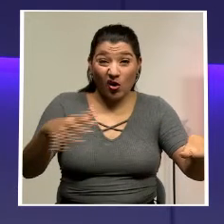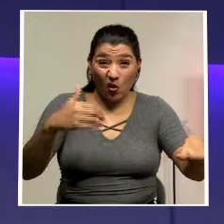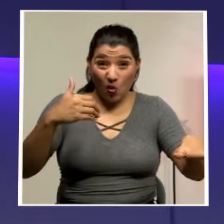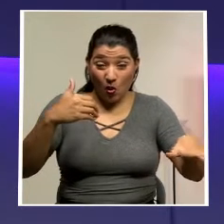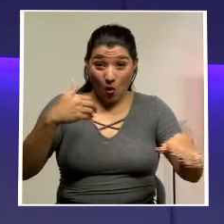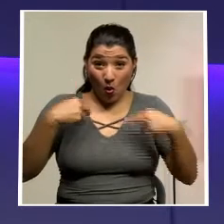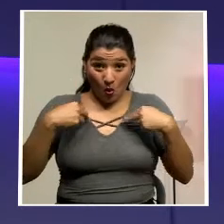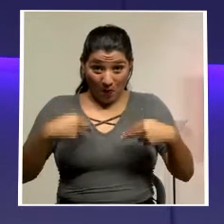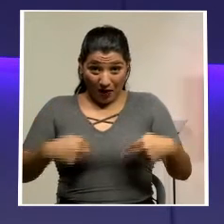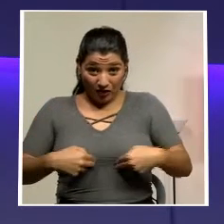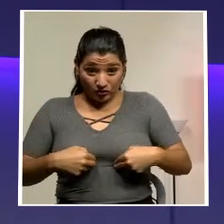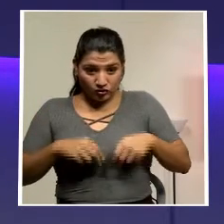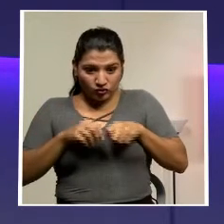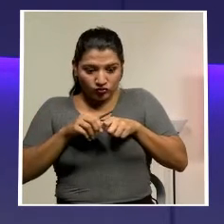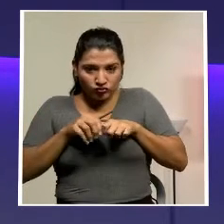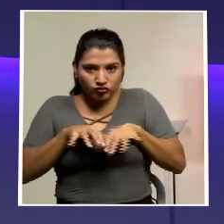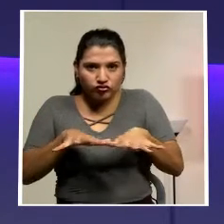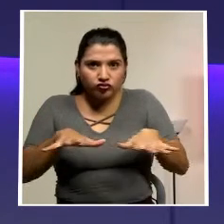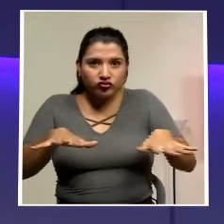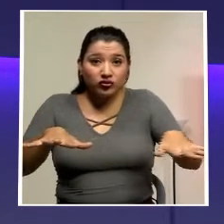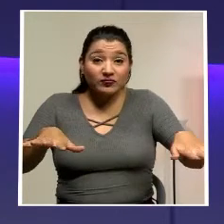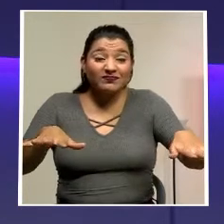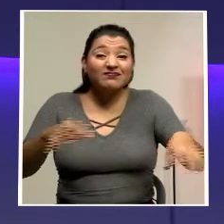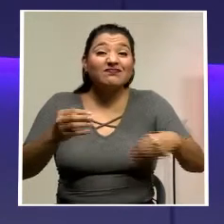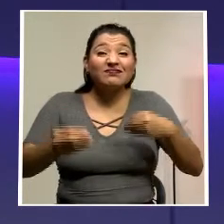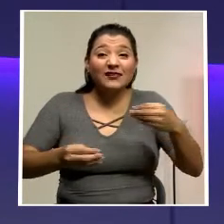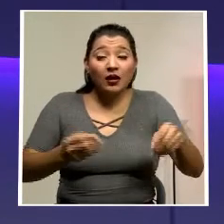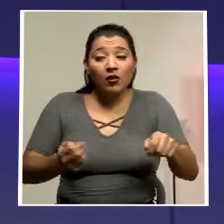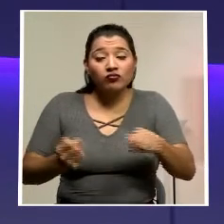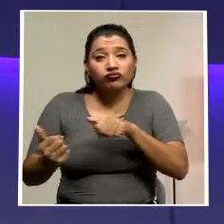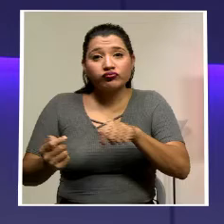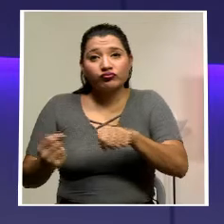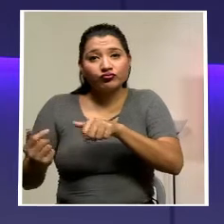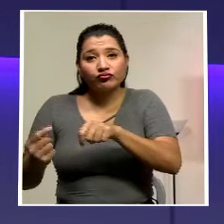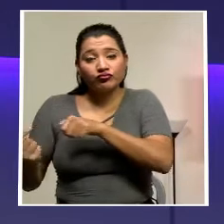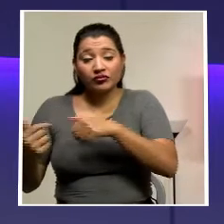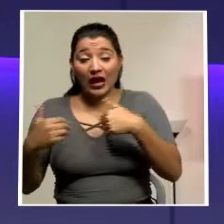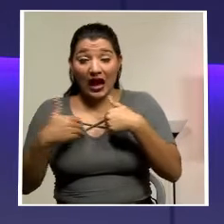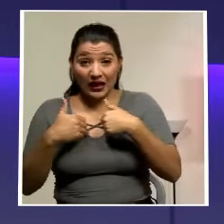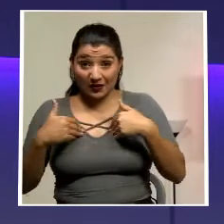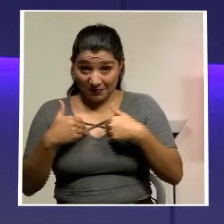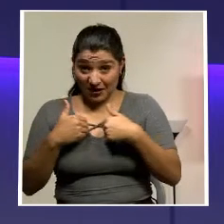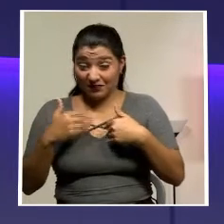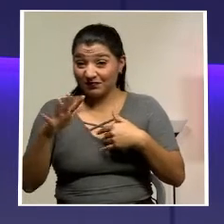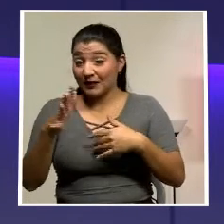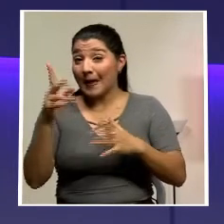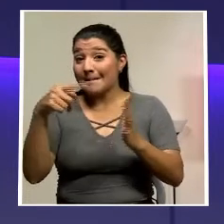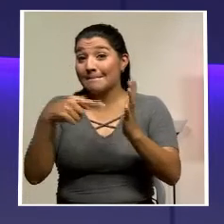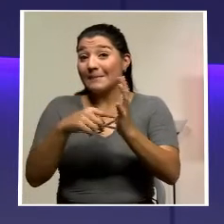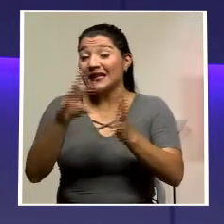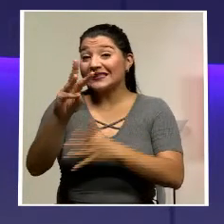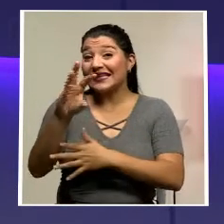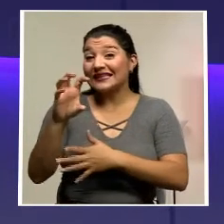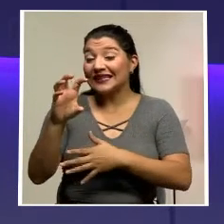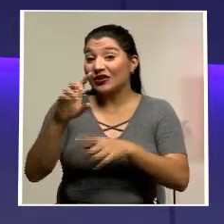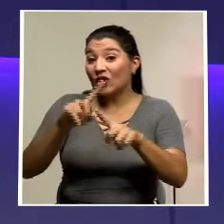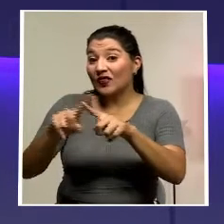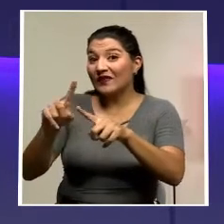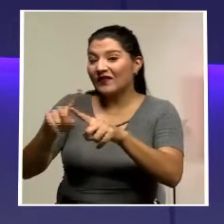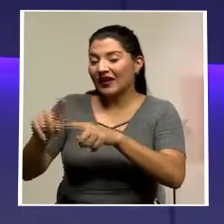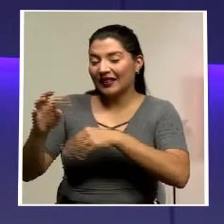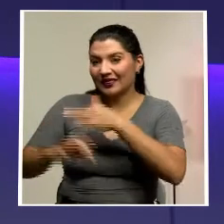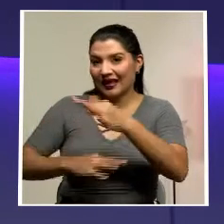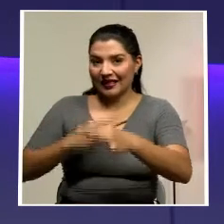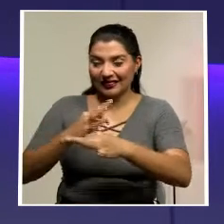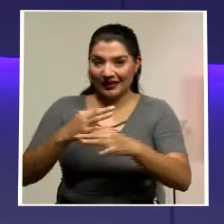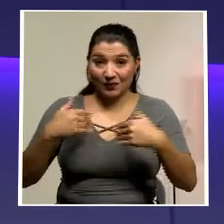borró de la superficie de la Tierra a más de 1.600 especies animales que